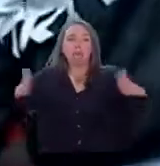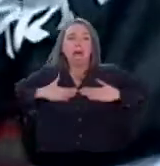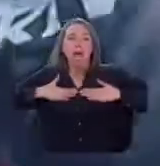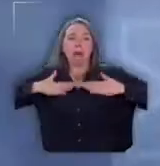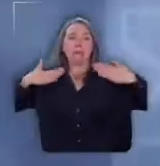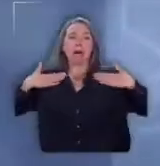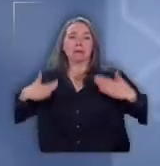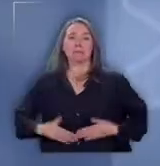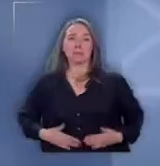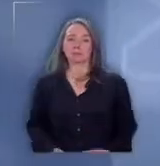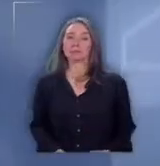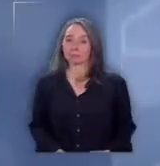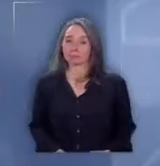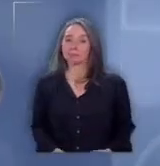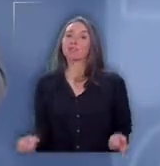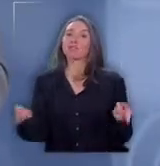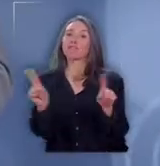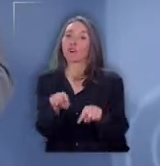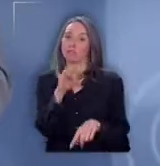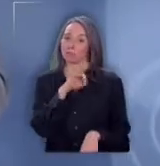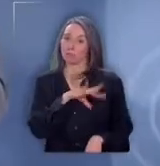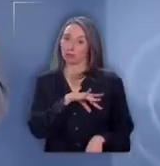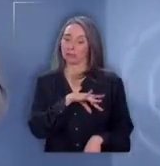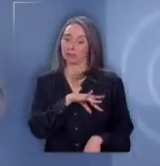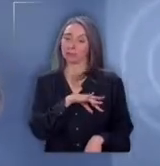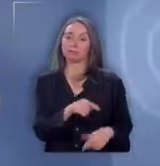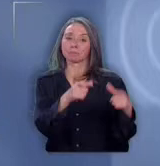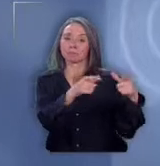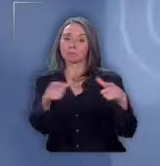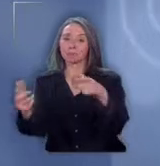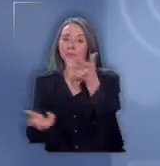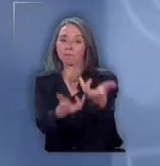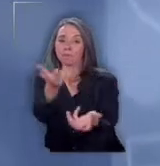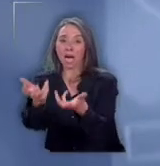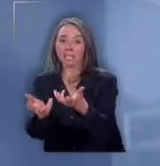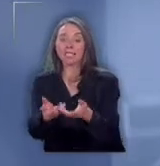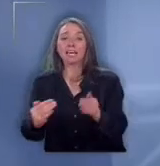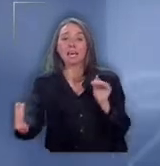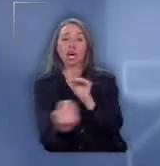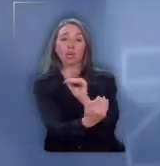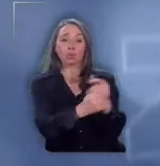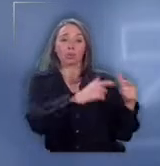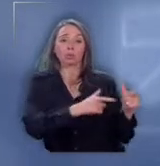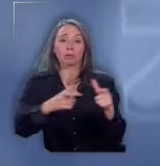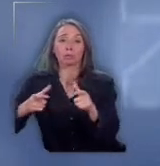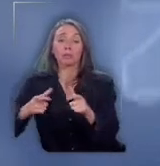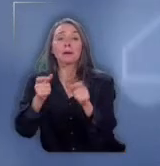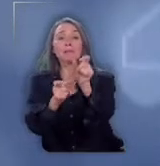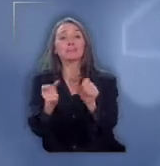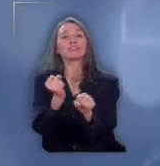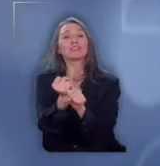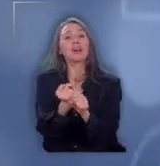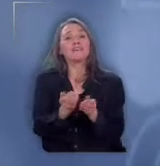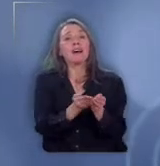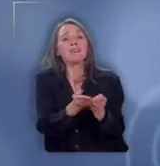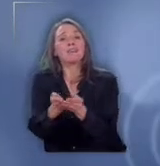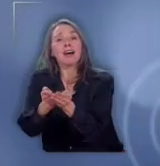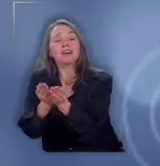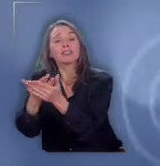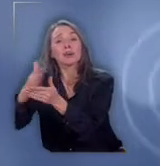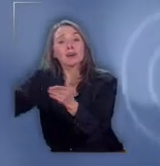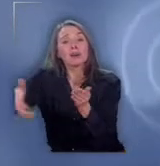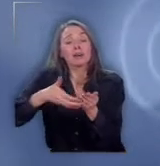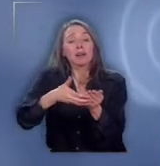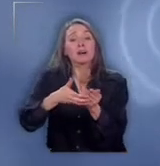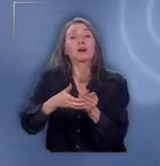Zelanda bueno de rieso a nuestro país con barricadas y bloqueos de ruta pescadores de diversas caletas del país protestaron en defensa de